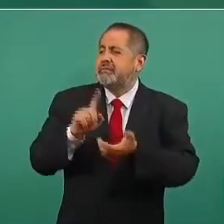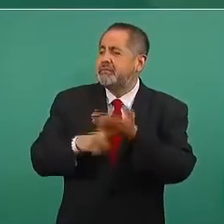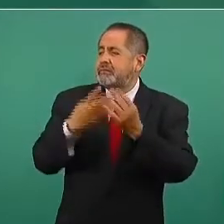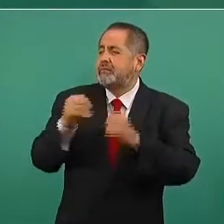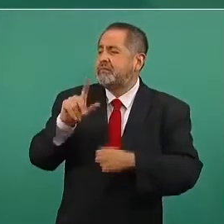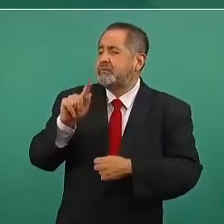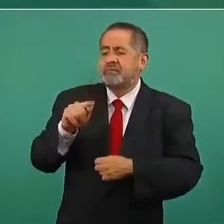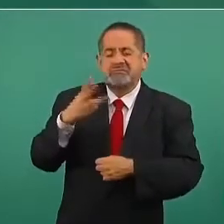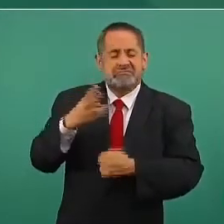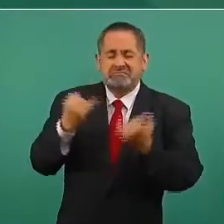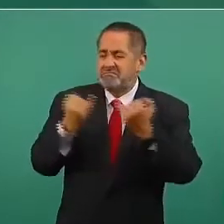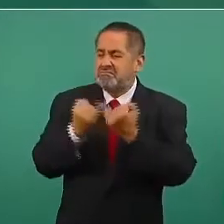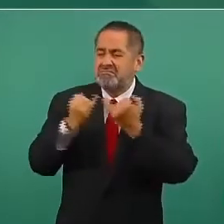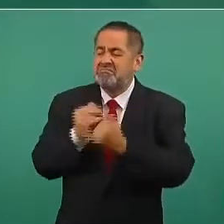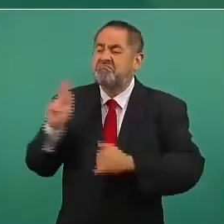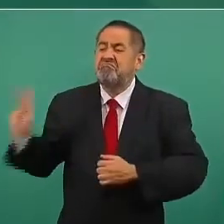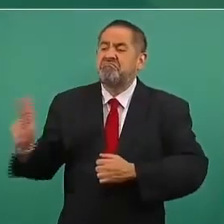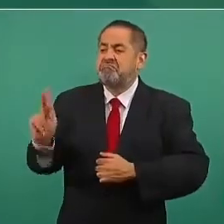1973.